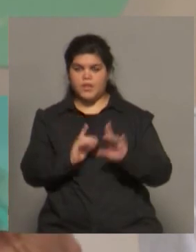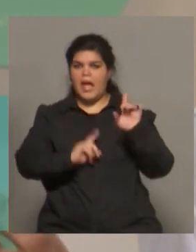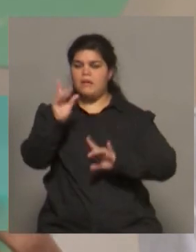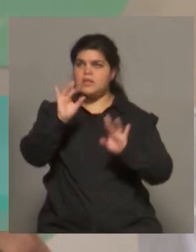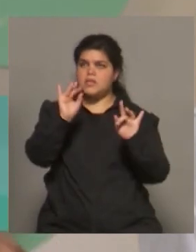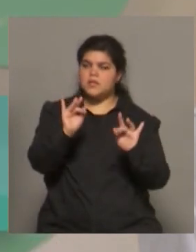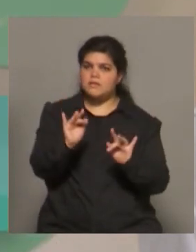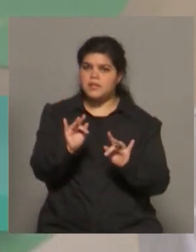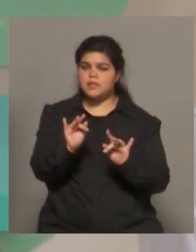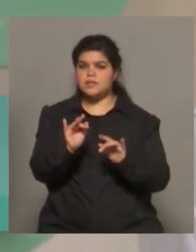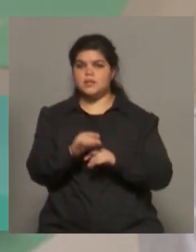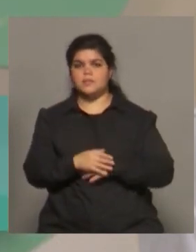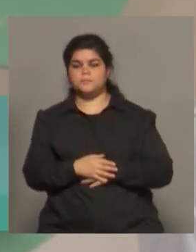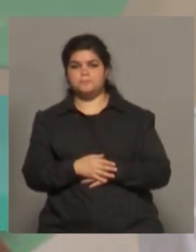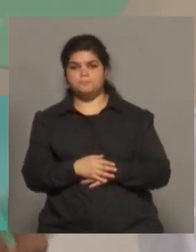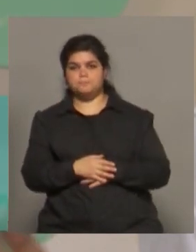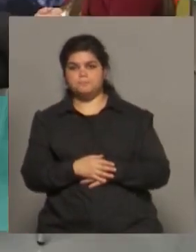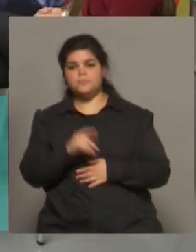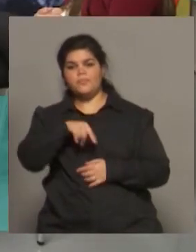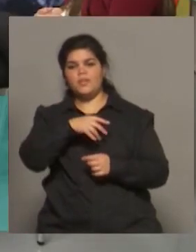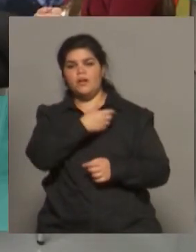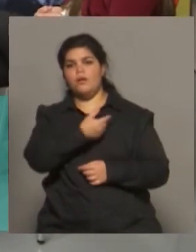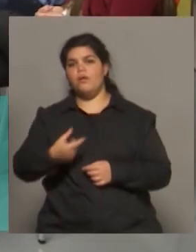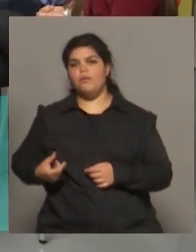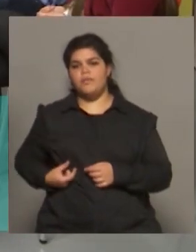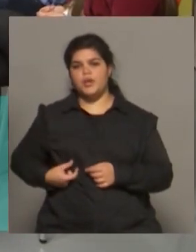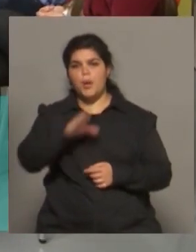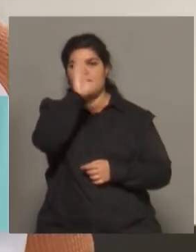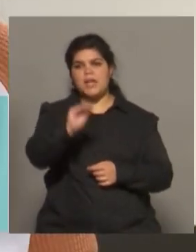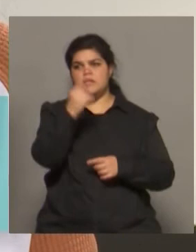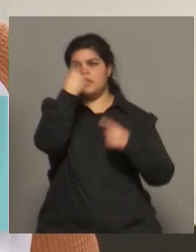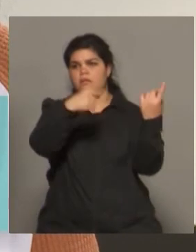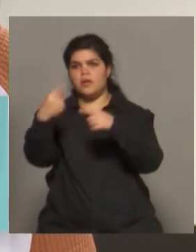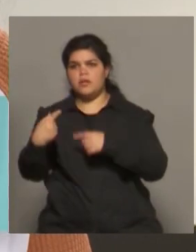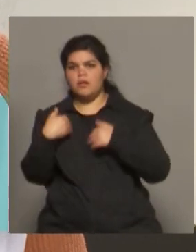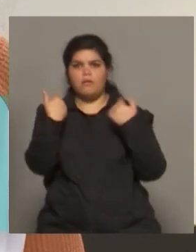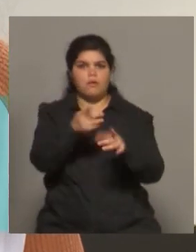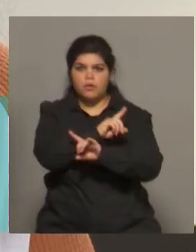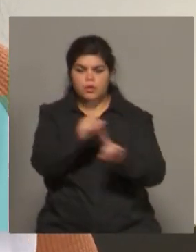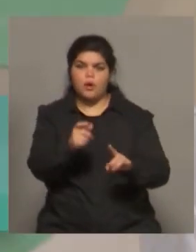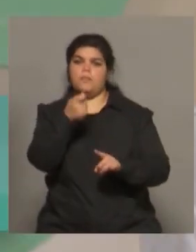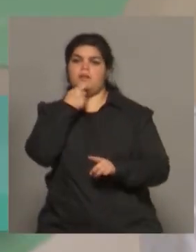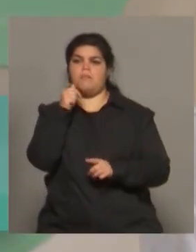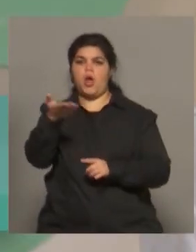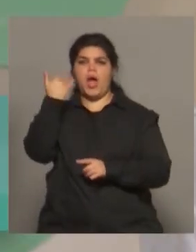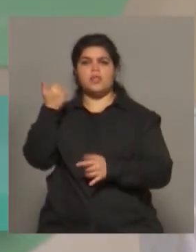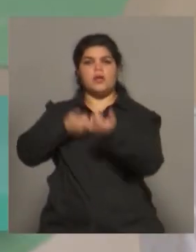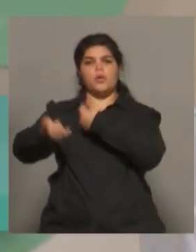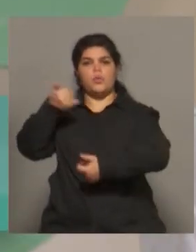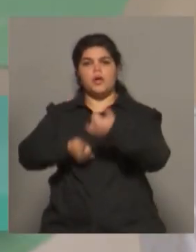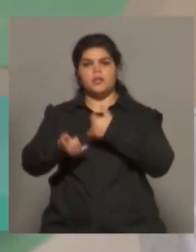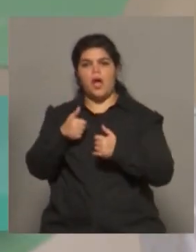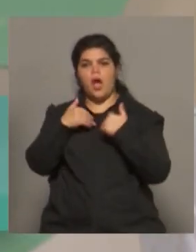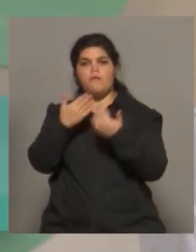el tanto los gobiernos de los diferentes países no colaboren a esto. Digamos, recién mencionaban las intenciones que tenía